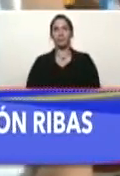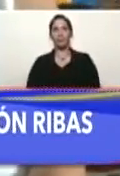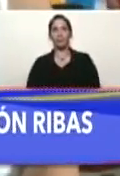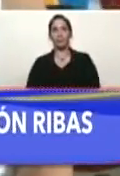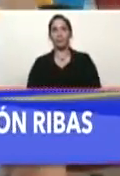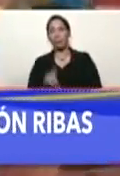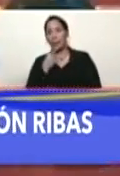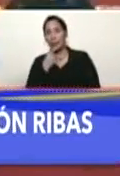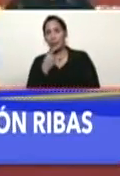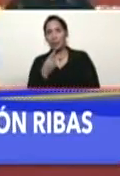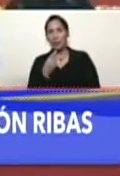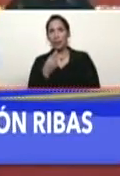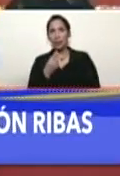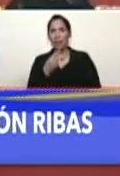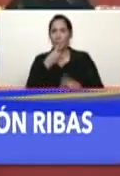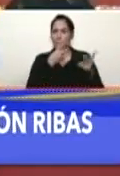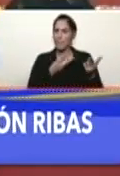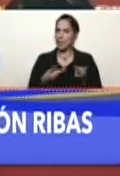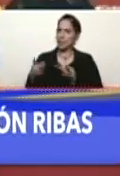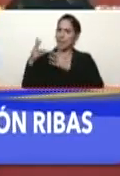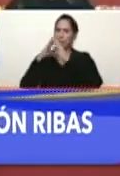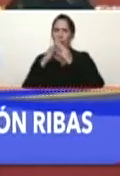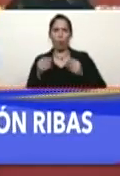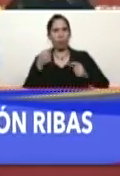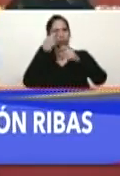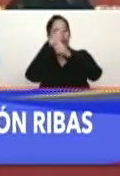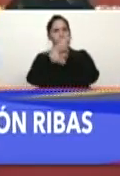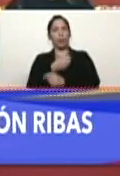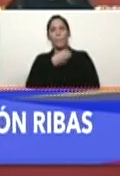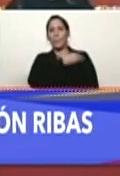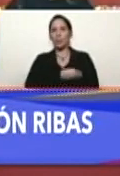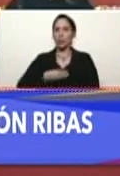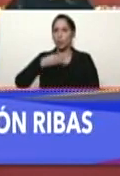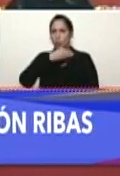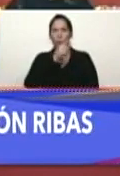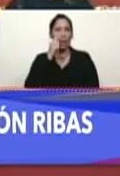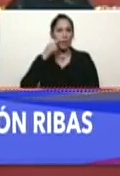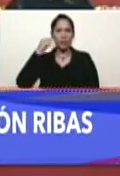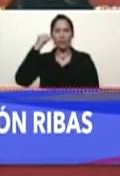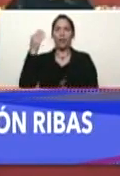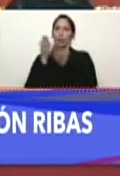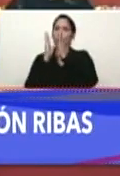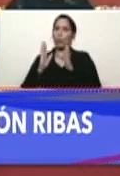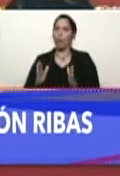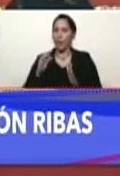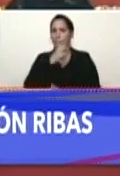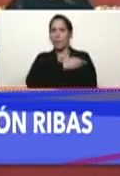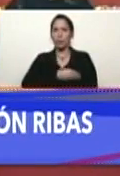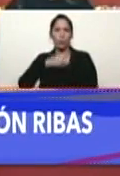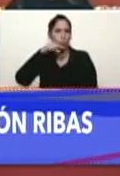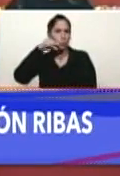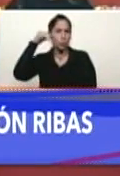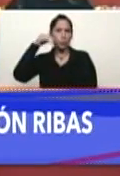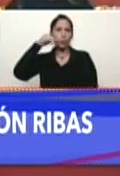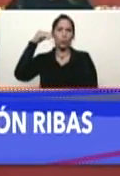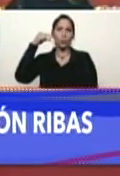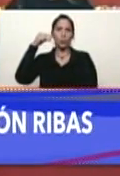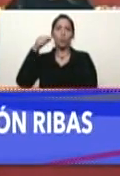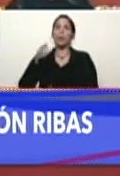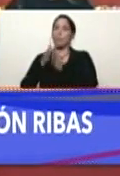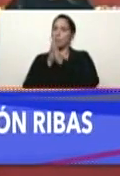que decía, invitaba a todos los bachilleres de la misión Rivas a estudiar en la misión Sucre, a sacar una